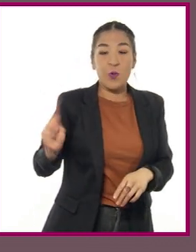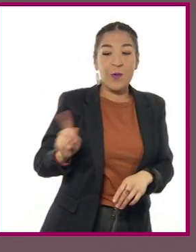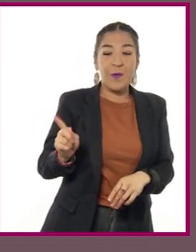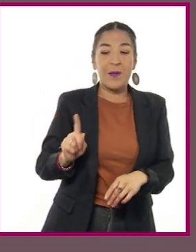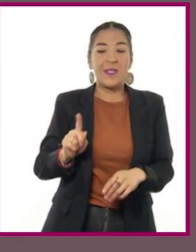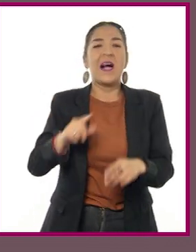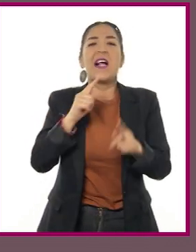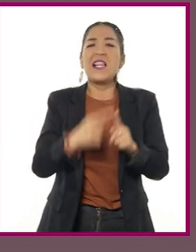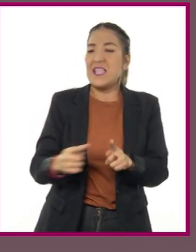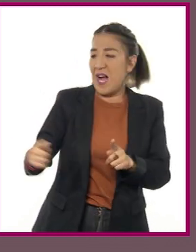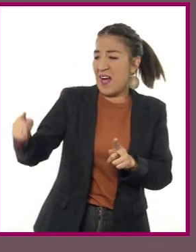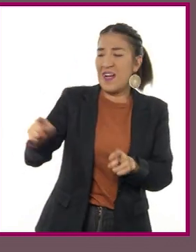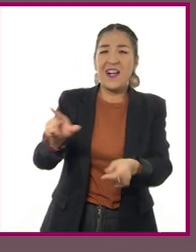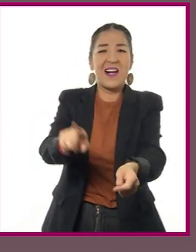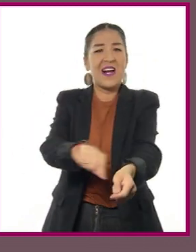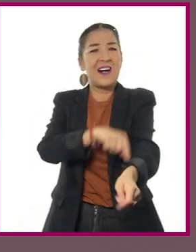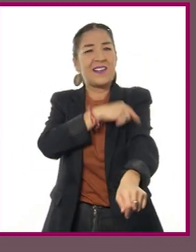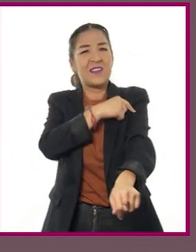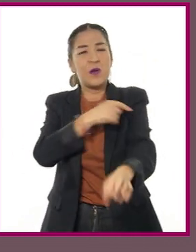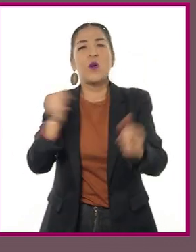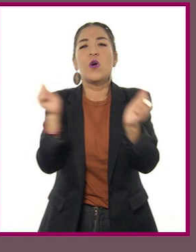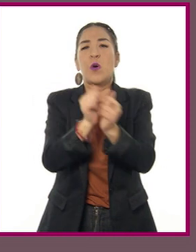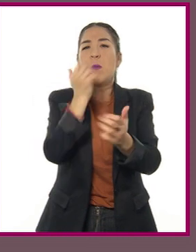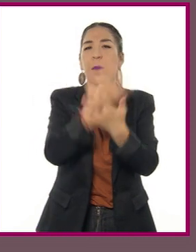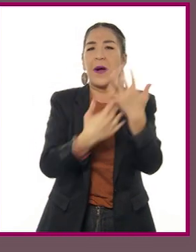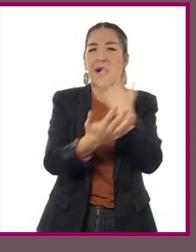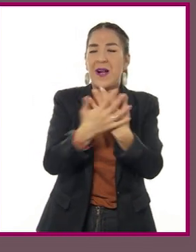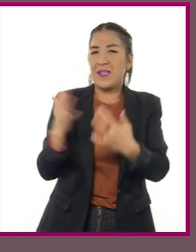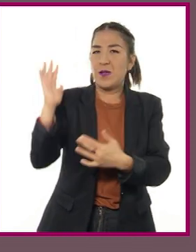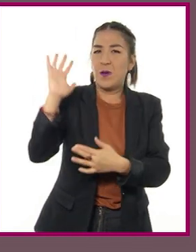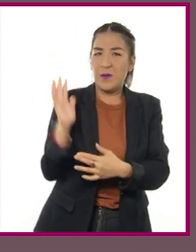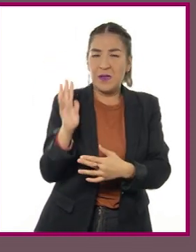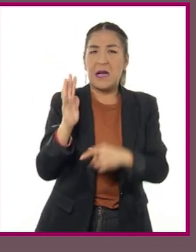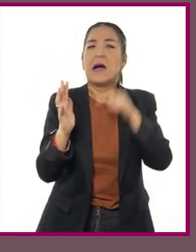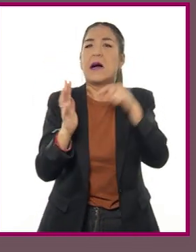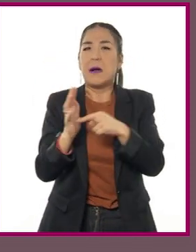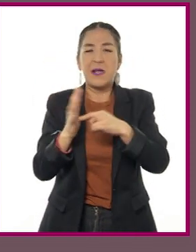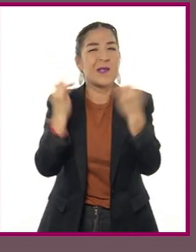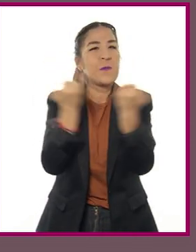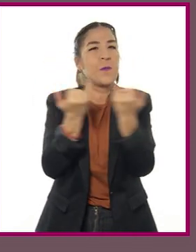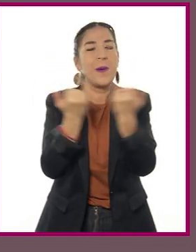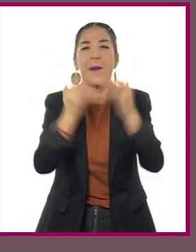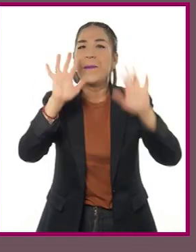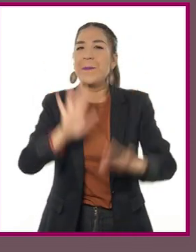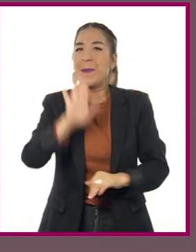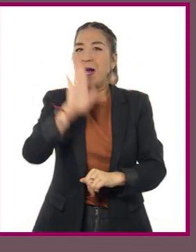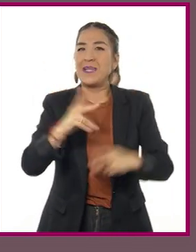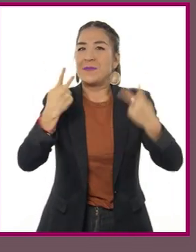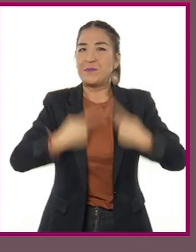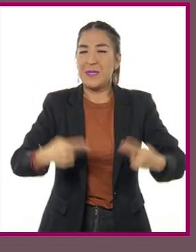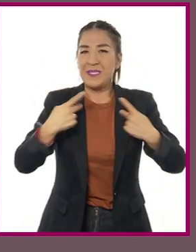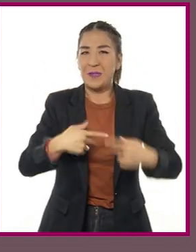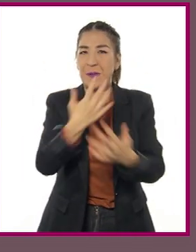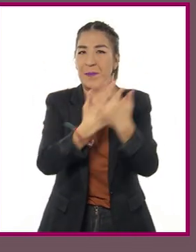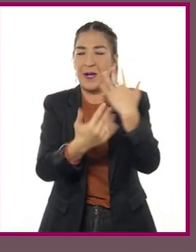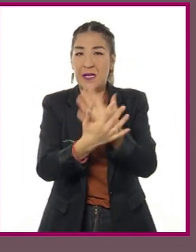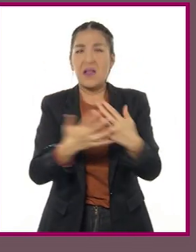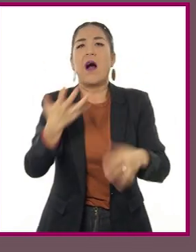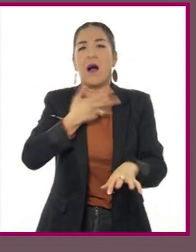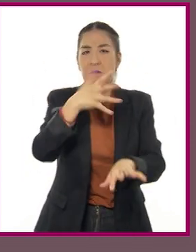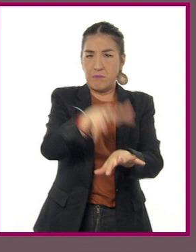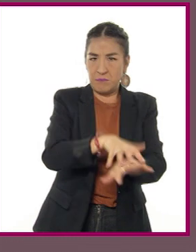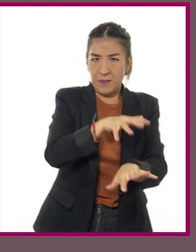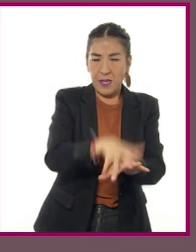el cabo de la cola una mano, como mano de persona. Tiene pies y manos,